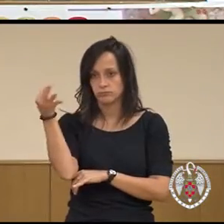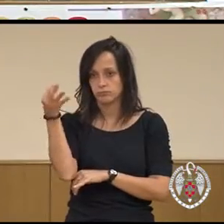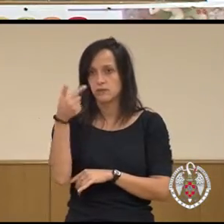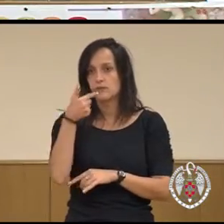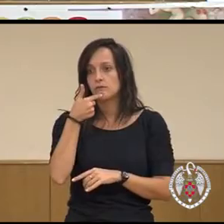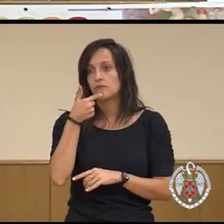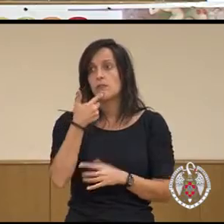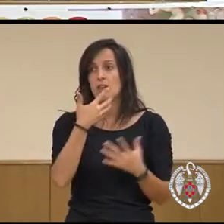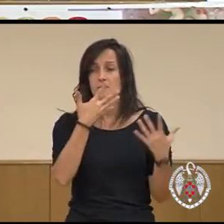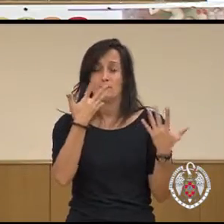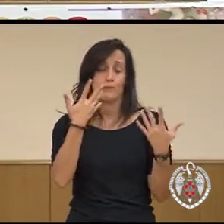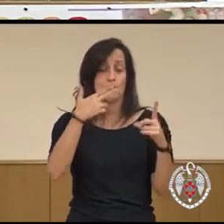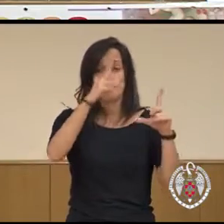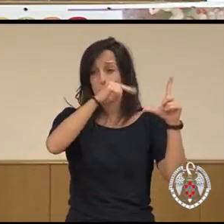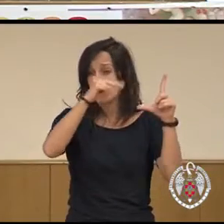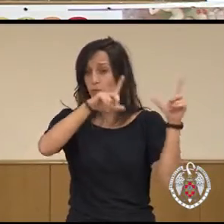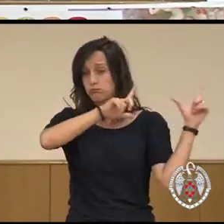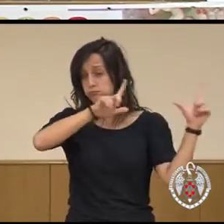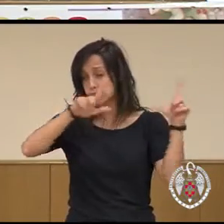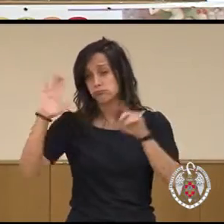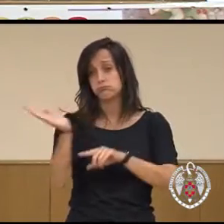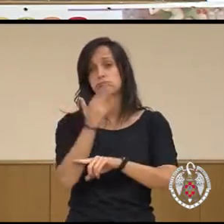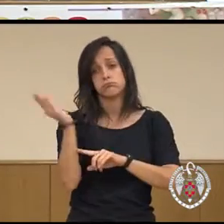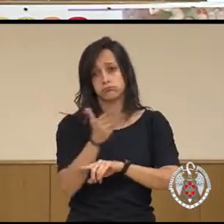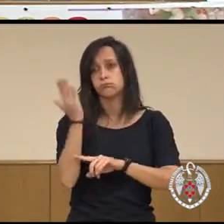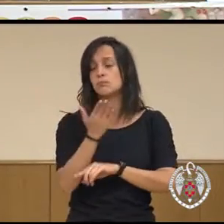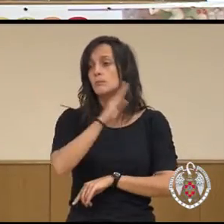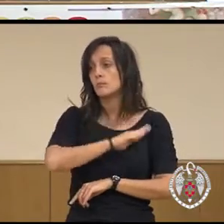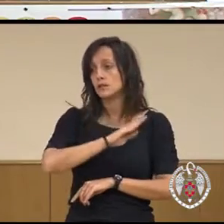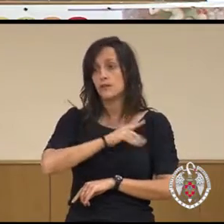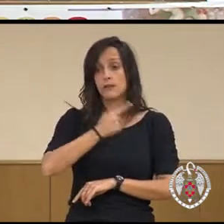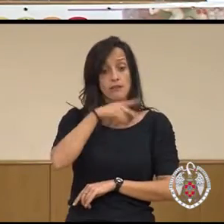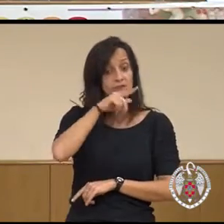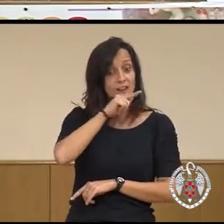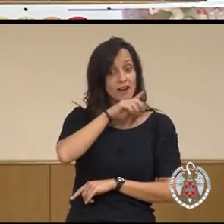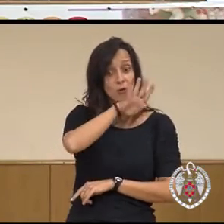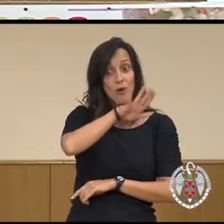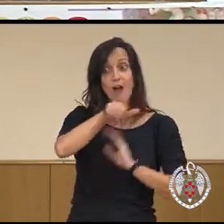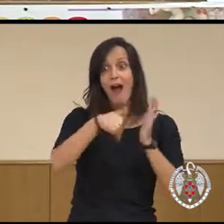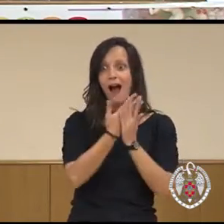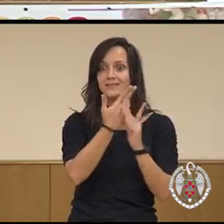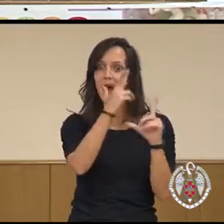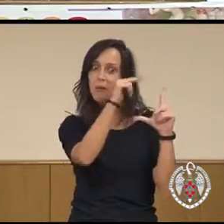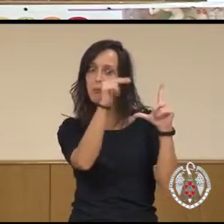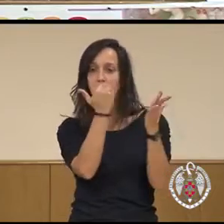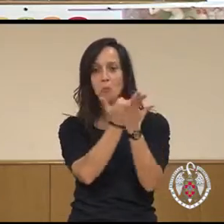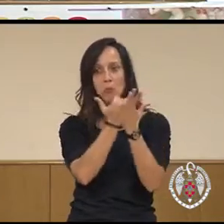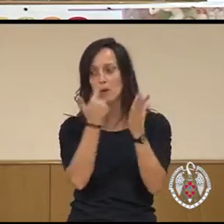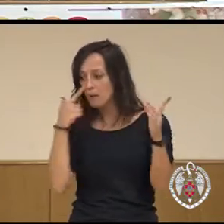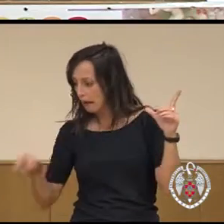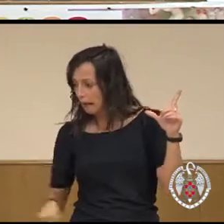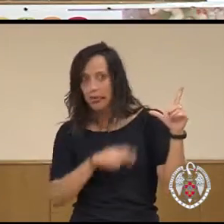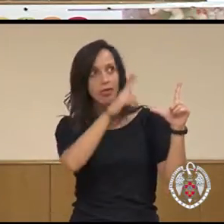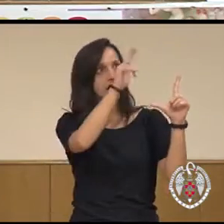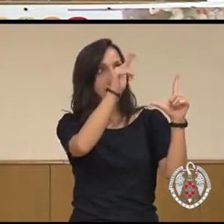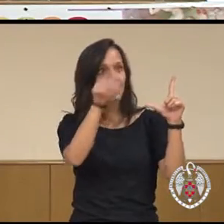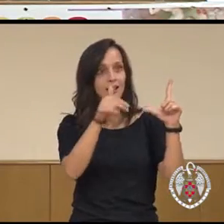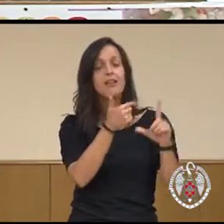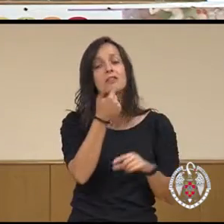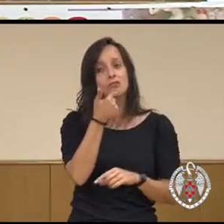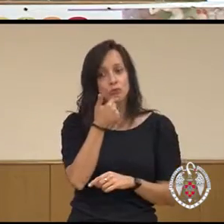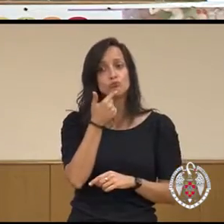de arte. Conocido es que Felipe IV tomó los pinceles. Julián Gallego nos explicó cómo Felipe IV pintaba